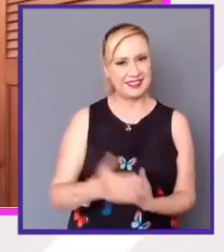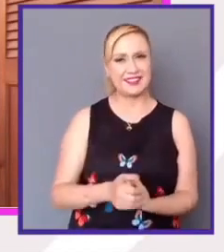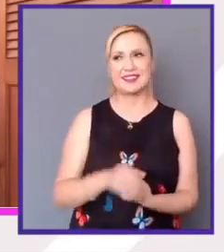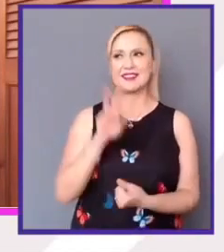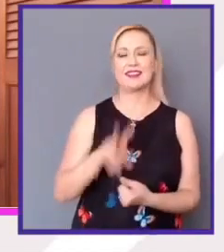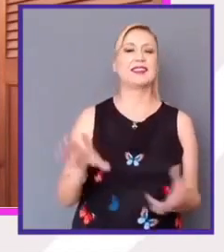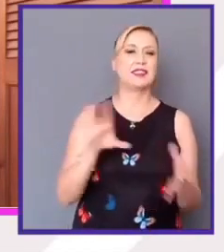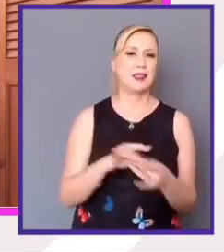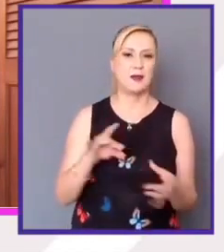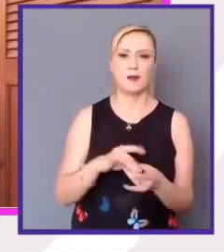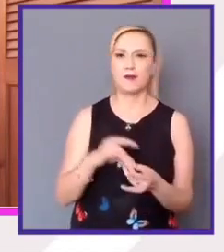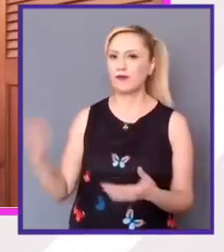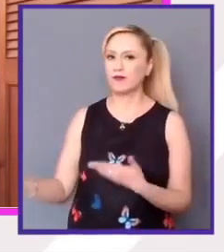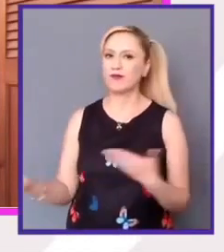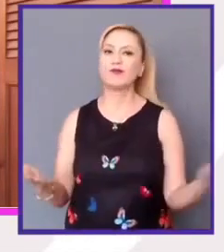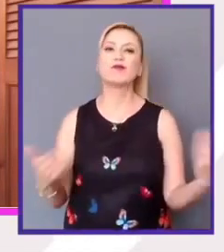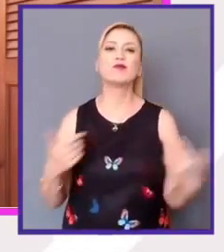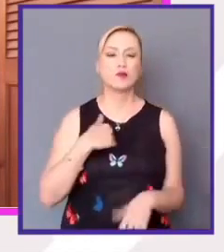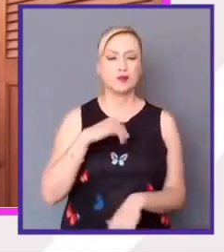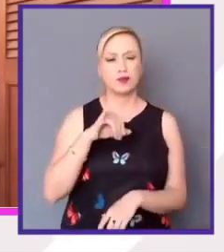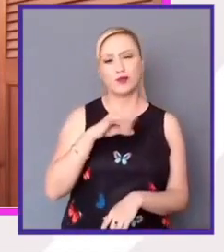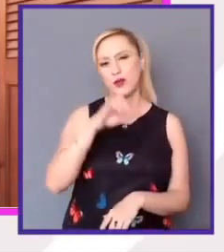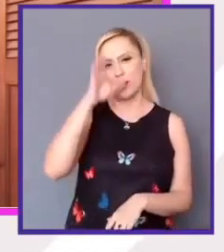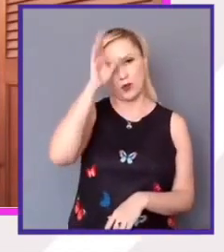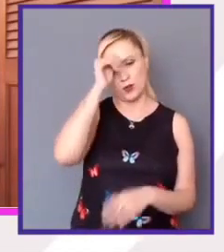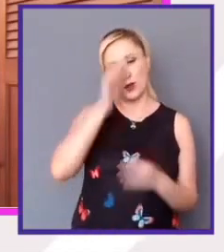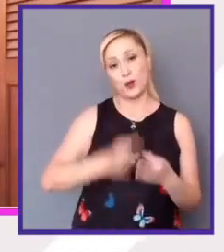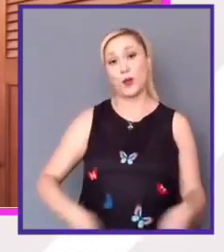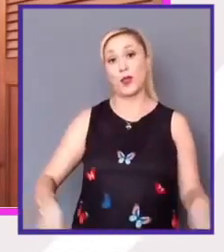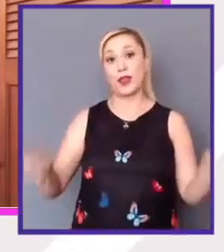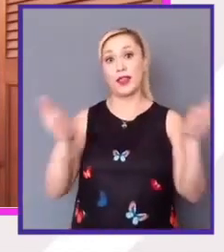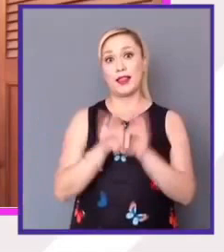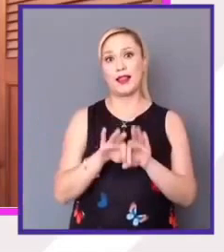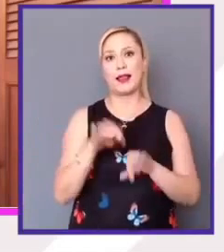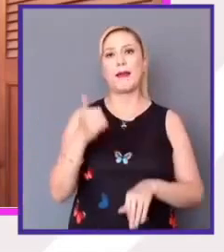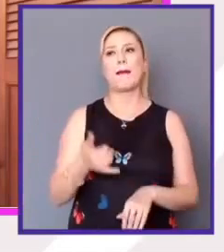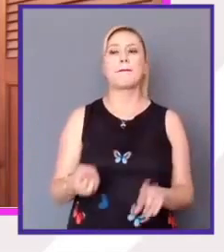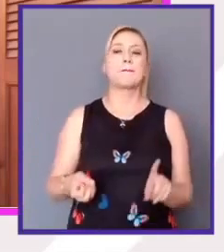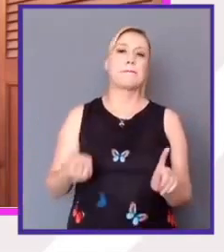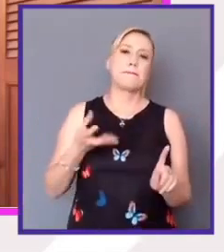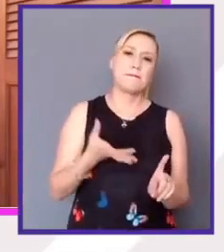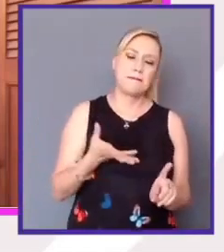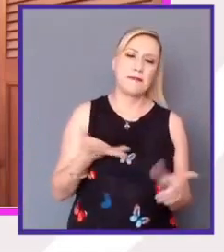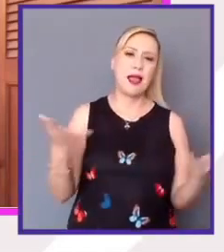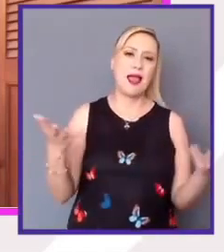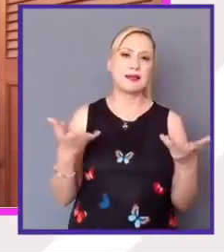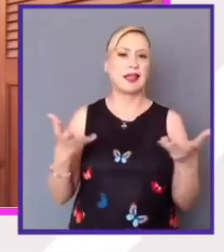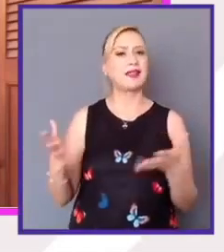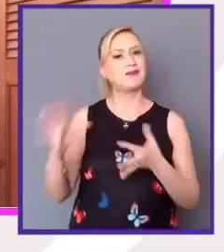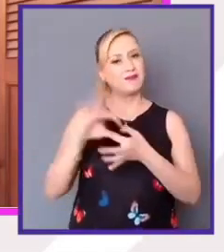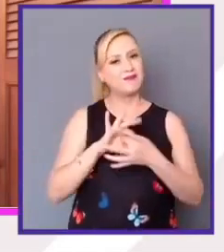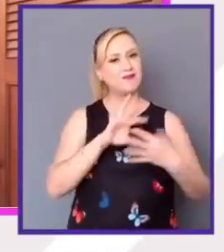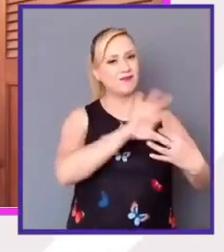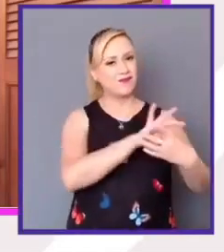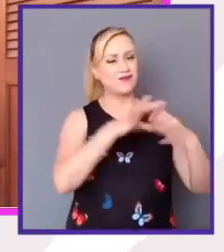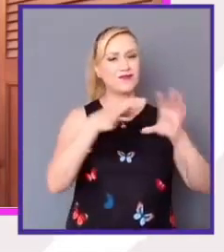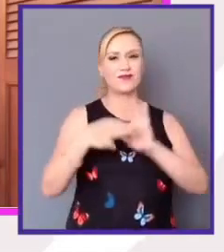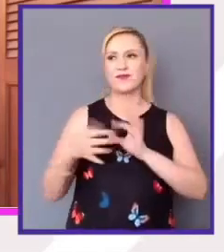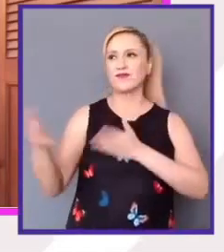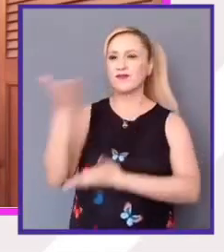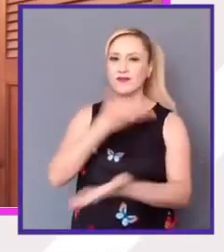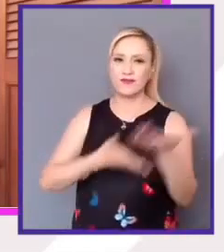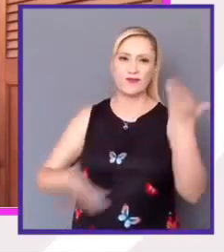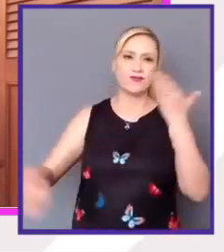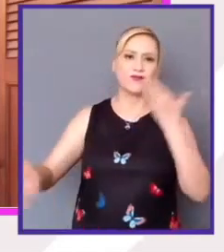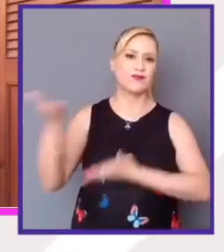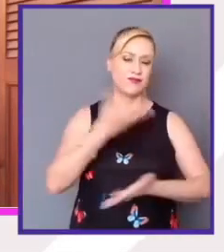mencionado tanto Mauricio y Georgina me parece súper relevante, pero adicionalmente a ello, pues, crear redes e intercambiar información con otras empresas y con otros